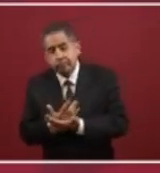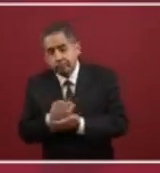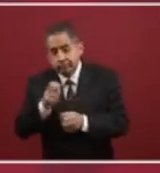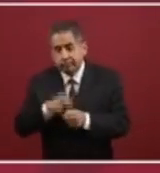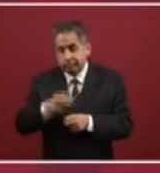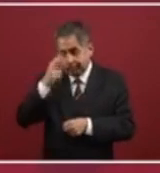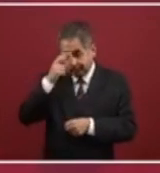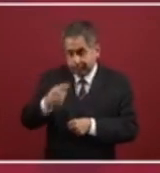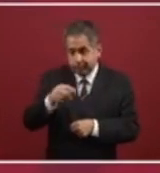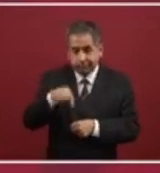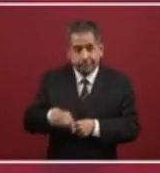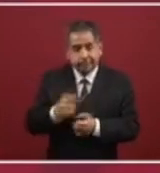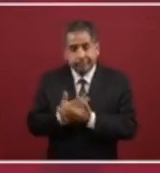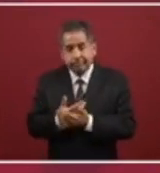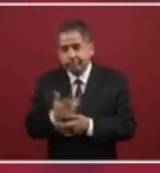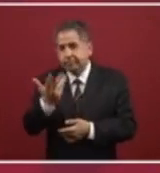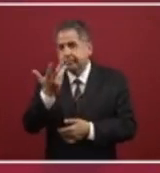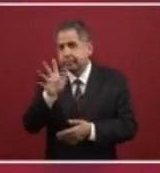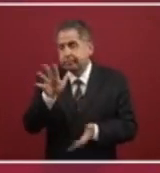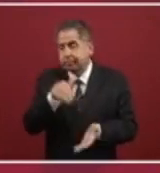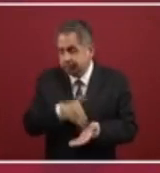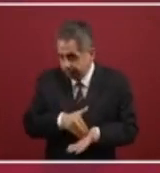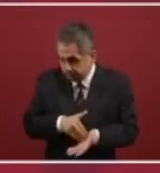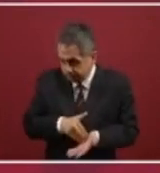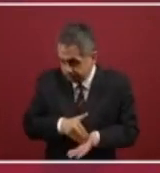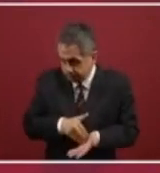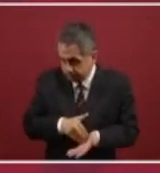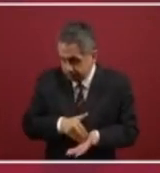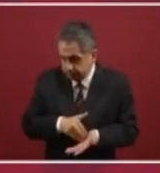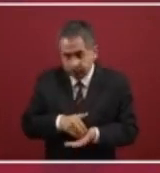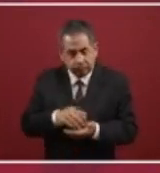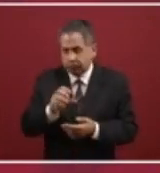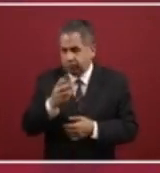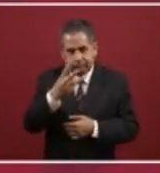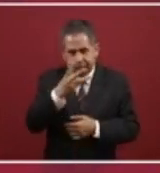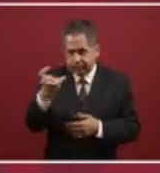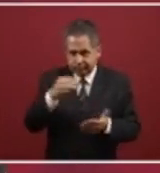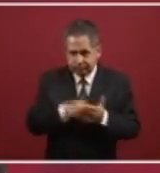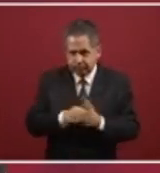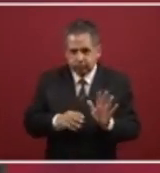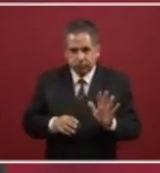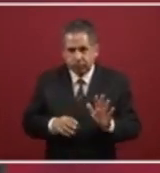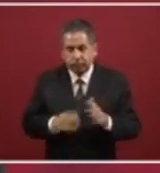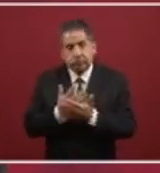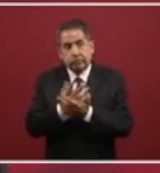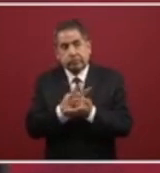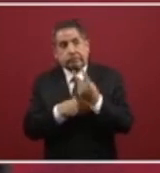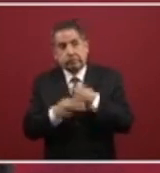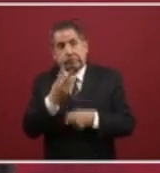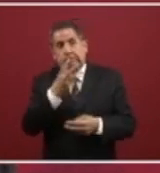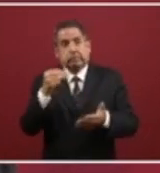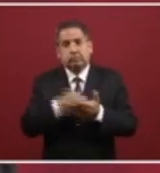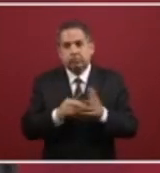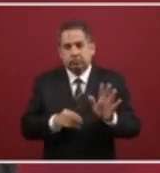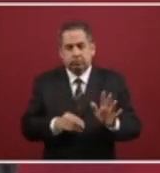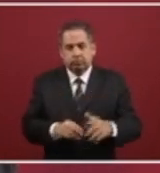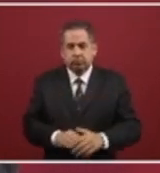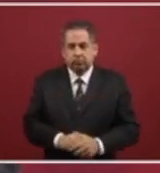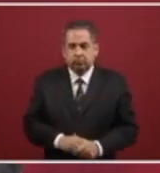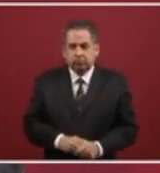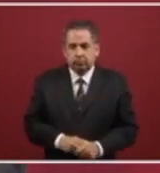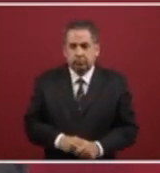México su audiencia son 10 mil, no 300 mil. O sea, no estamos esperando esas cifras. Pero usted dijo que